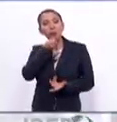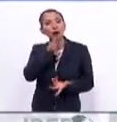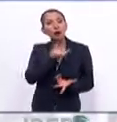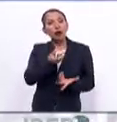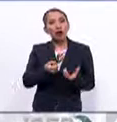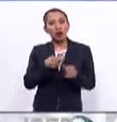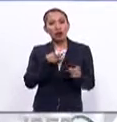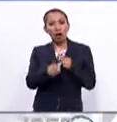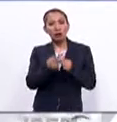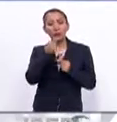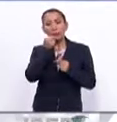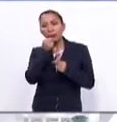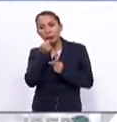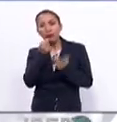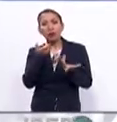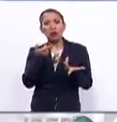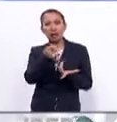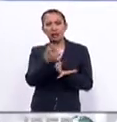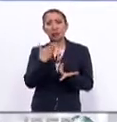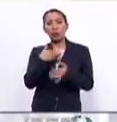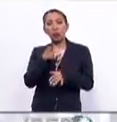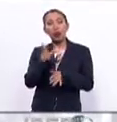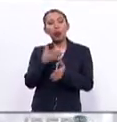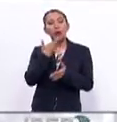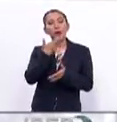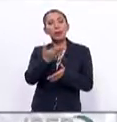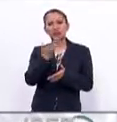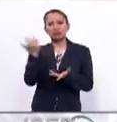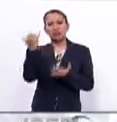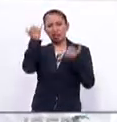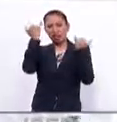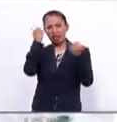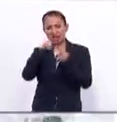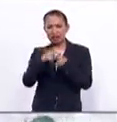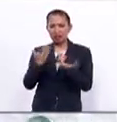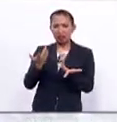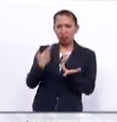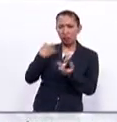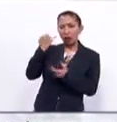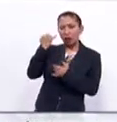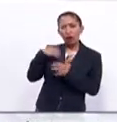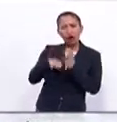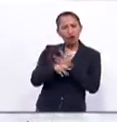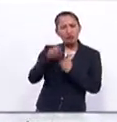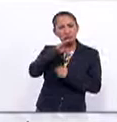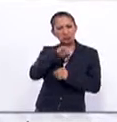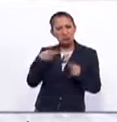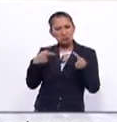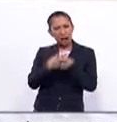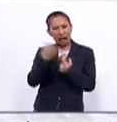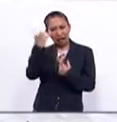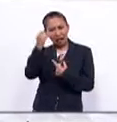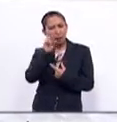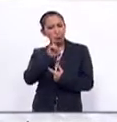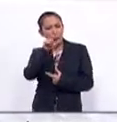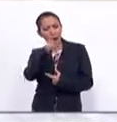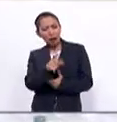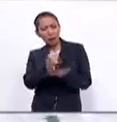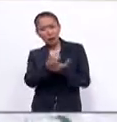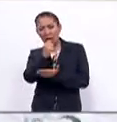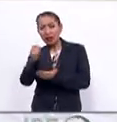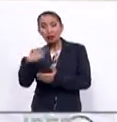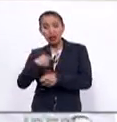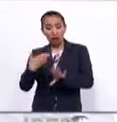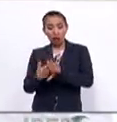el paso o chiflar son cumplidos. Estereotipos, mitos, prejuicios y cosificación de las mujeres son parte